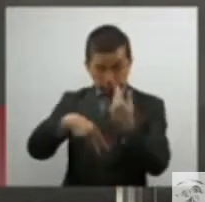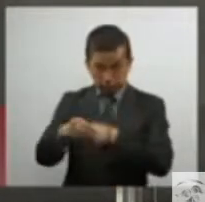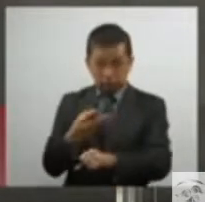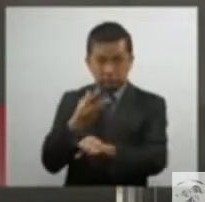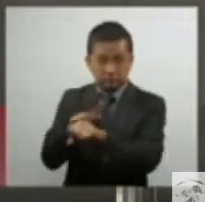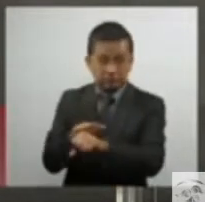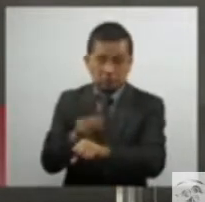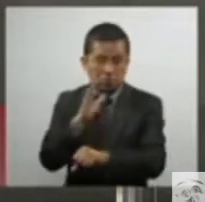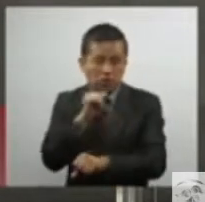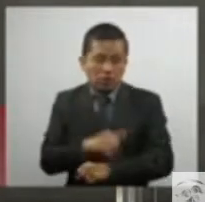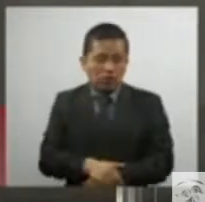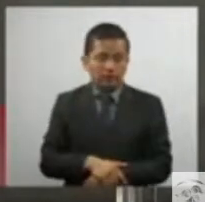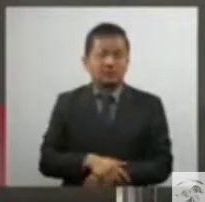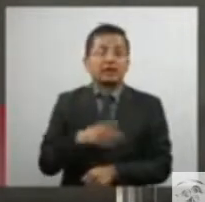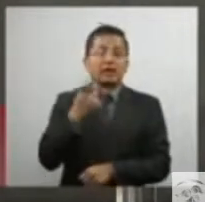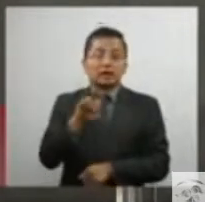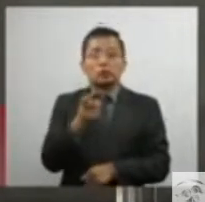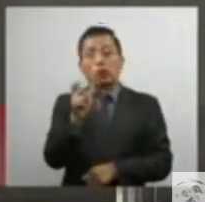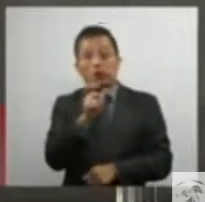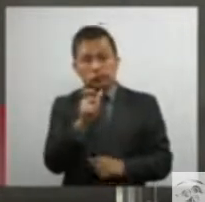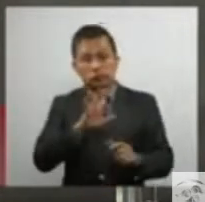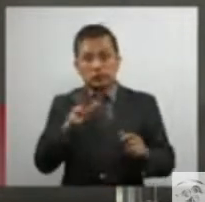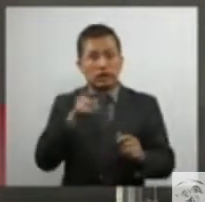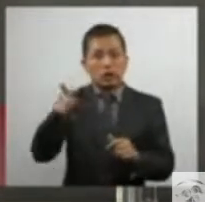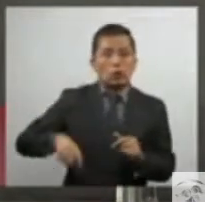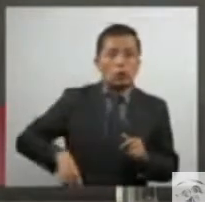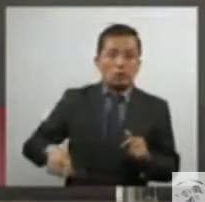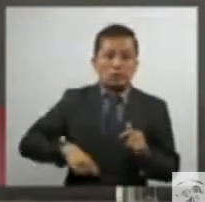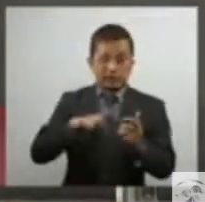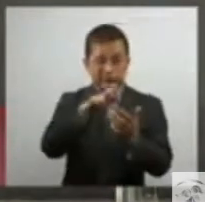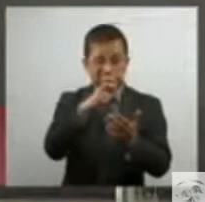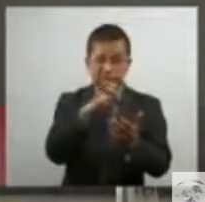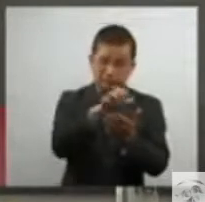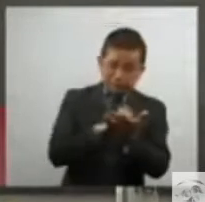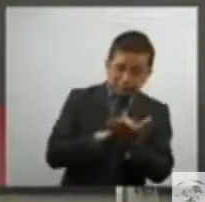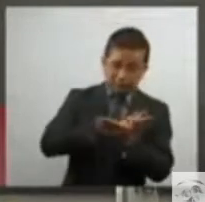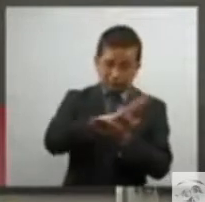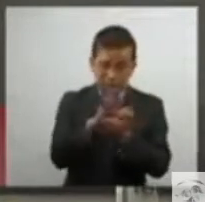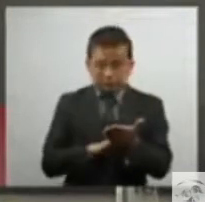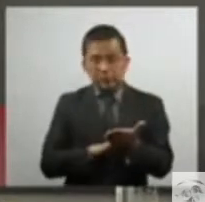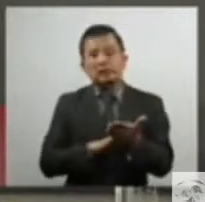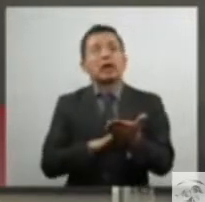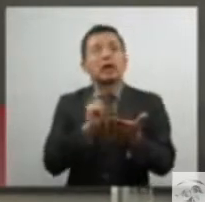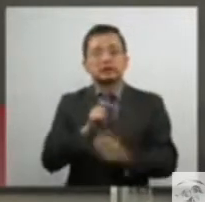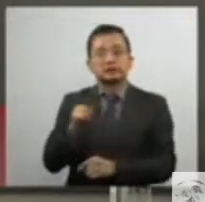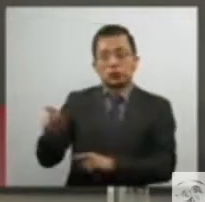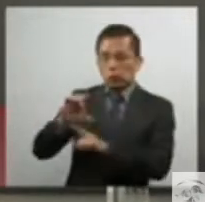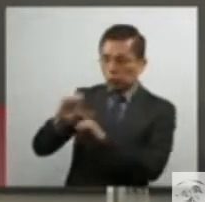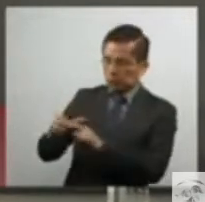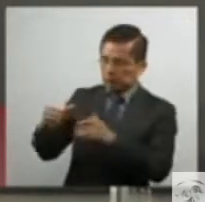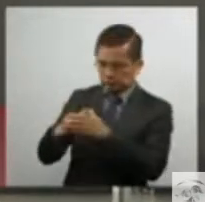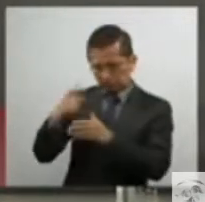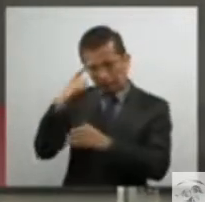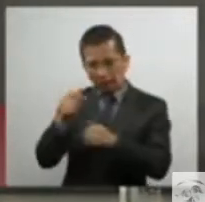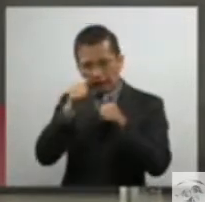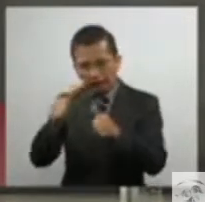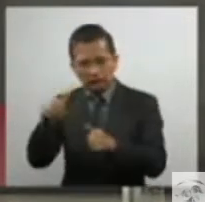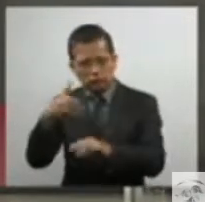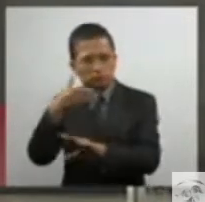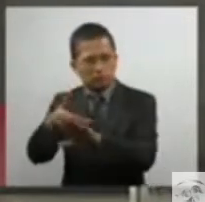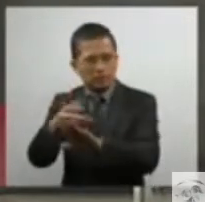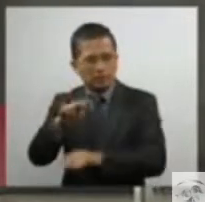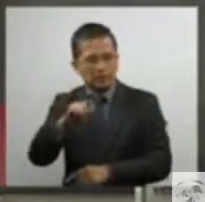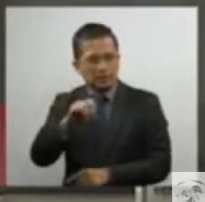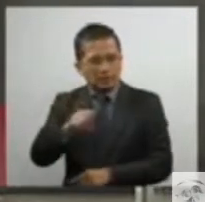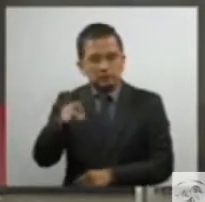complica más a partir de las medidas de austeridad que implicaron el recorte a la Comisión Ejecutiva de Atención a Víctimas, así como